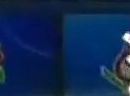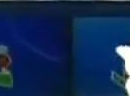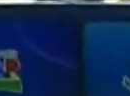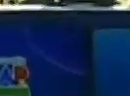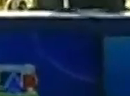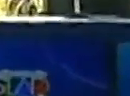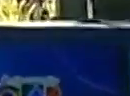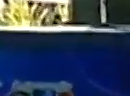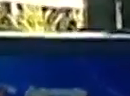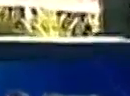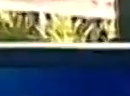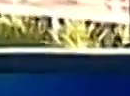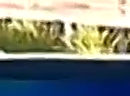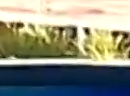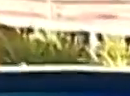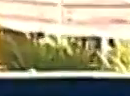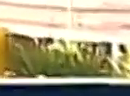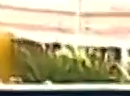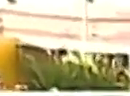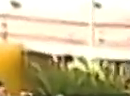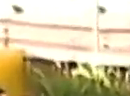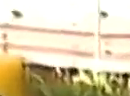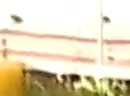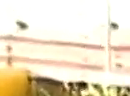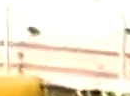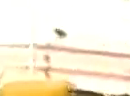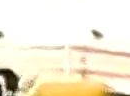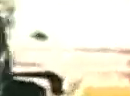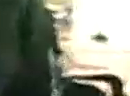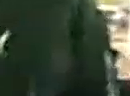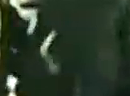Bigote comandando por siempre.